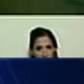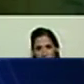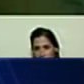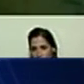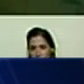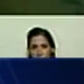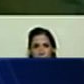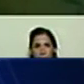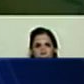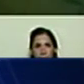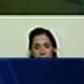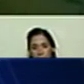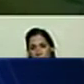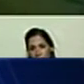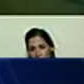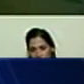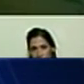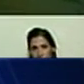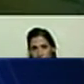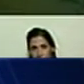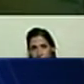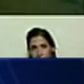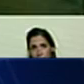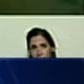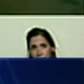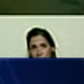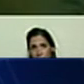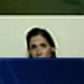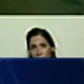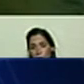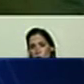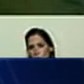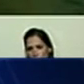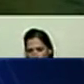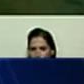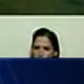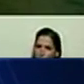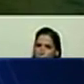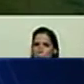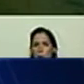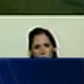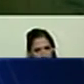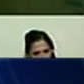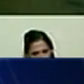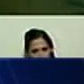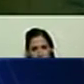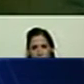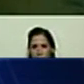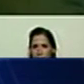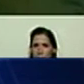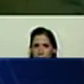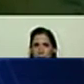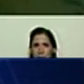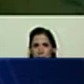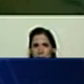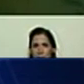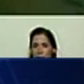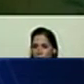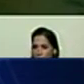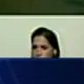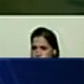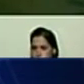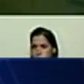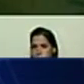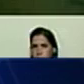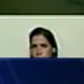2019-2025. Tercero, su irreductible decisión de garantizar la independencia y asegurar la integridad